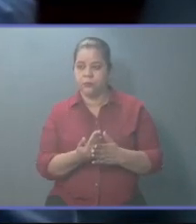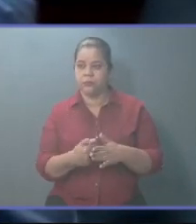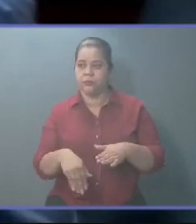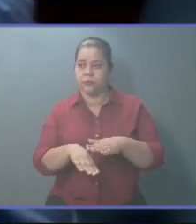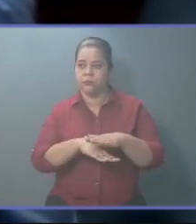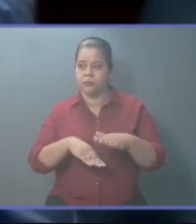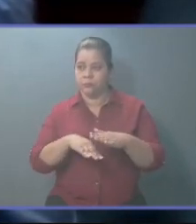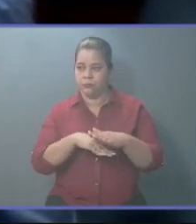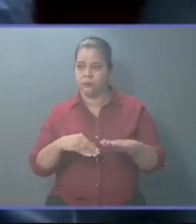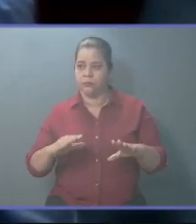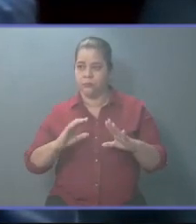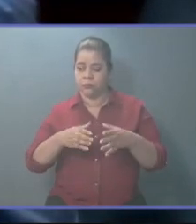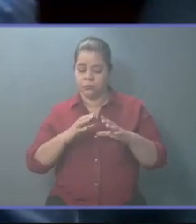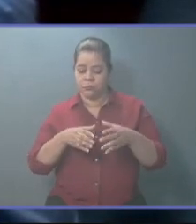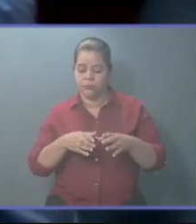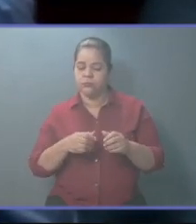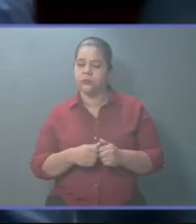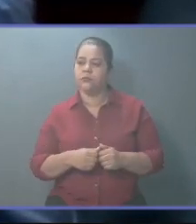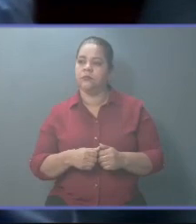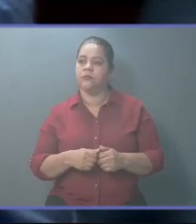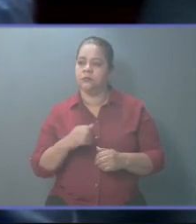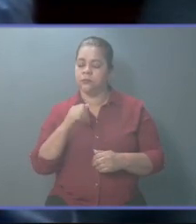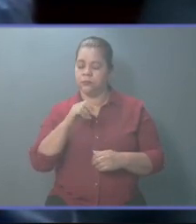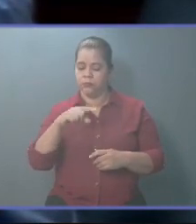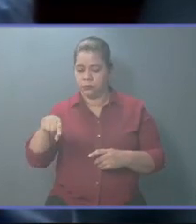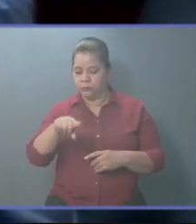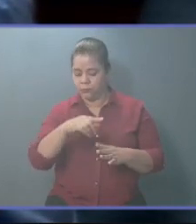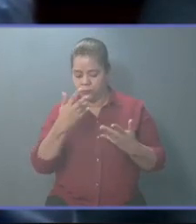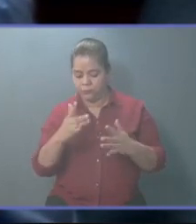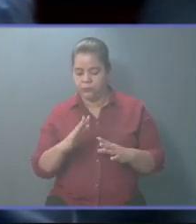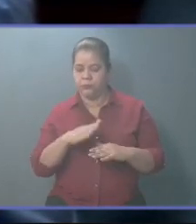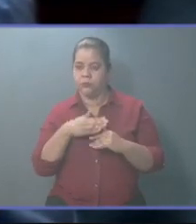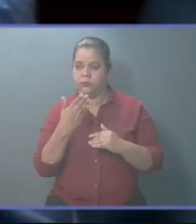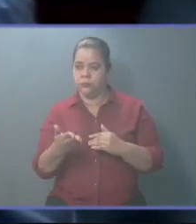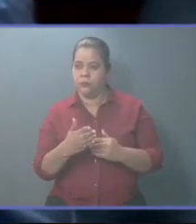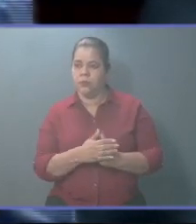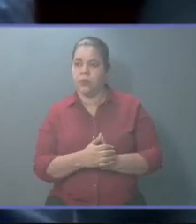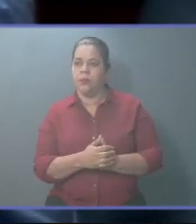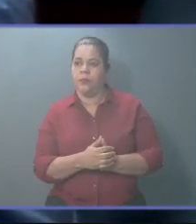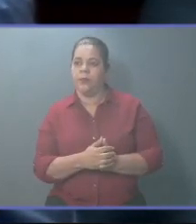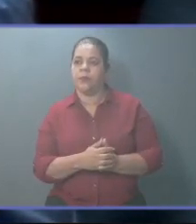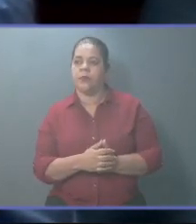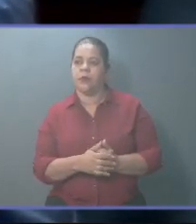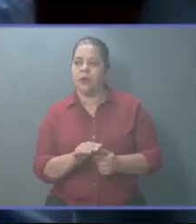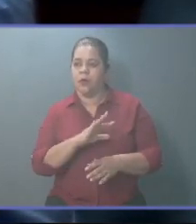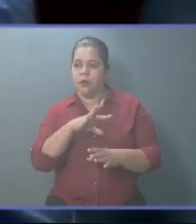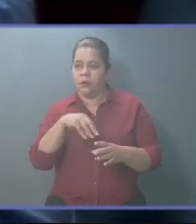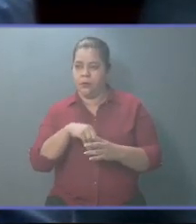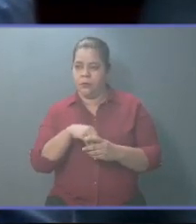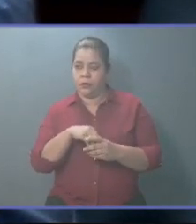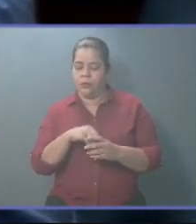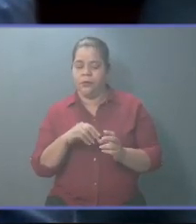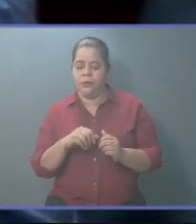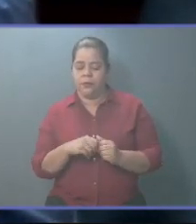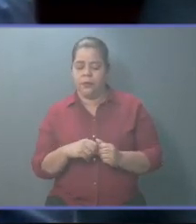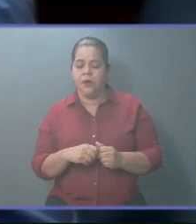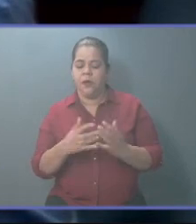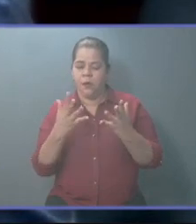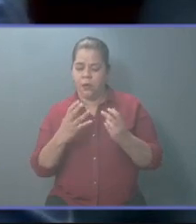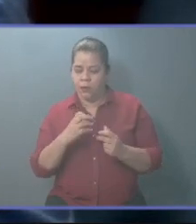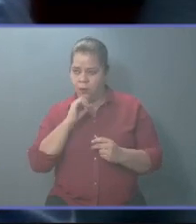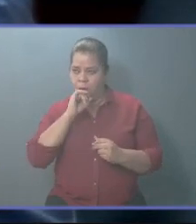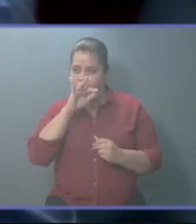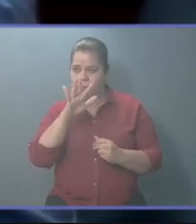del comité de veeduría que ustedes estarán entonces integrando. Decirles